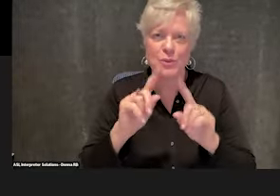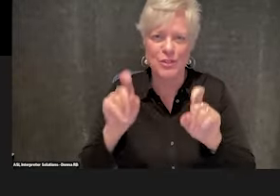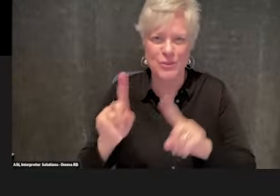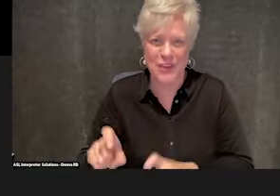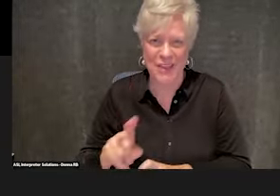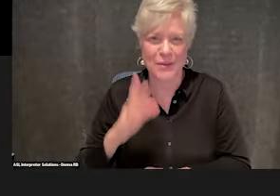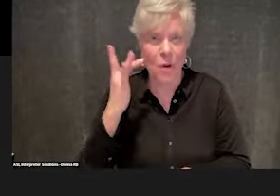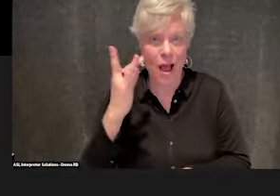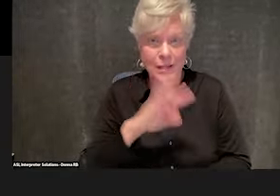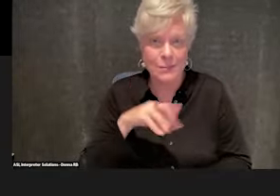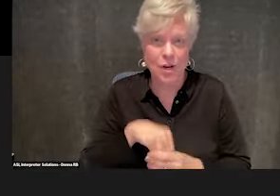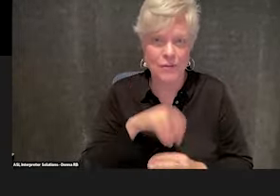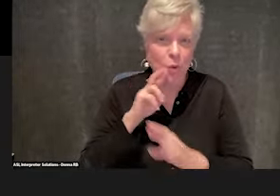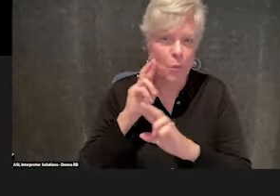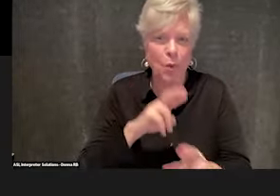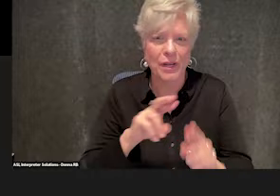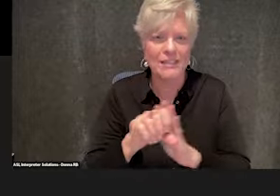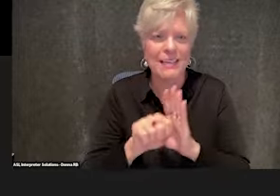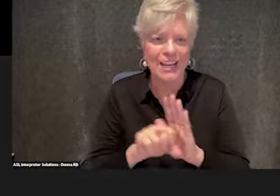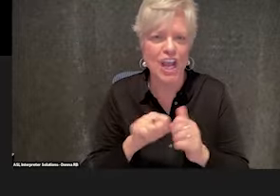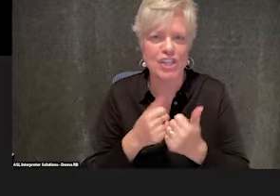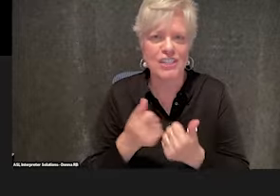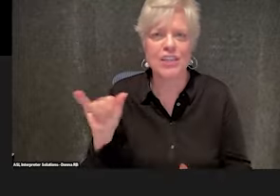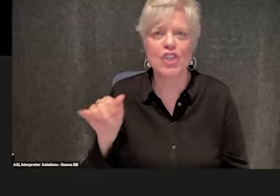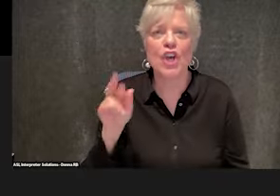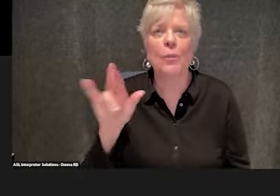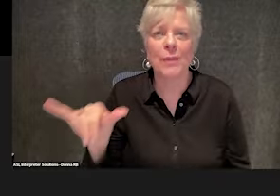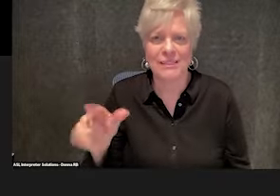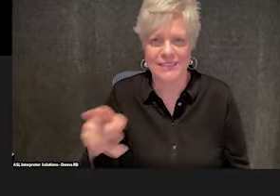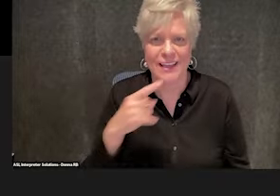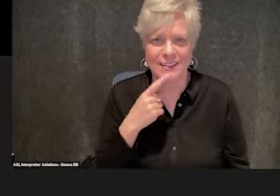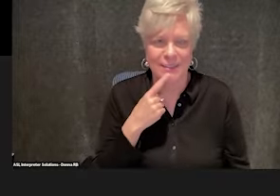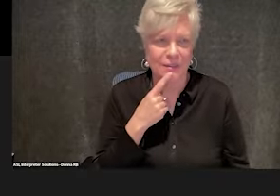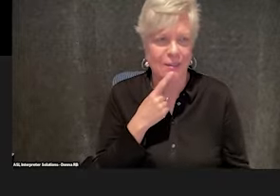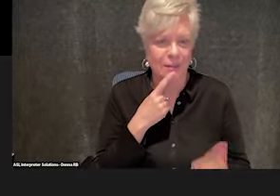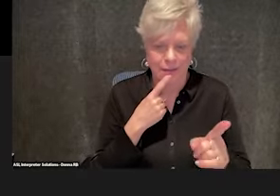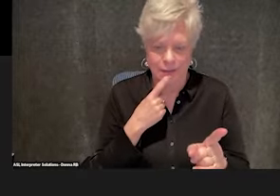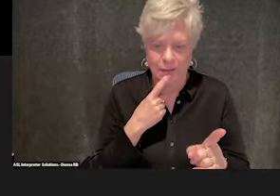su nombre, pero al cerrar la página de Zoom, ahí